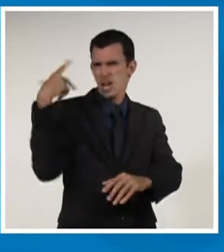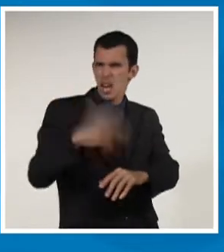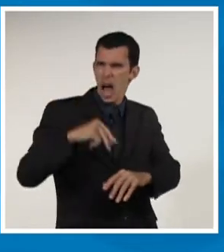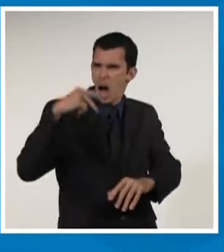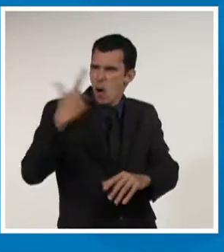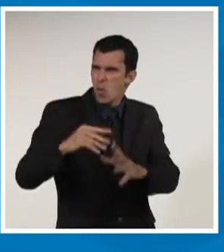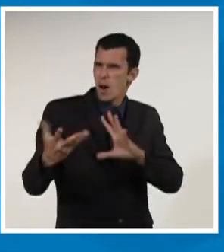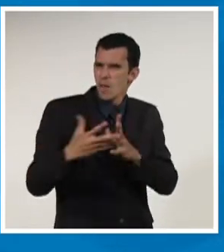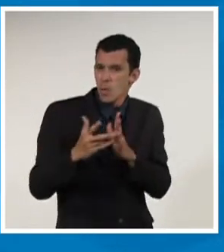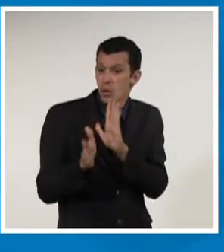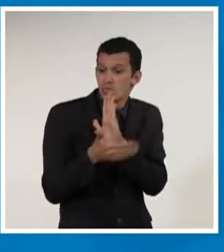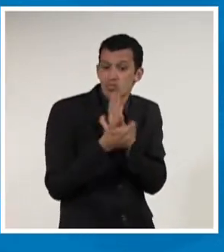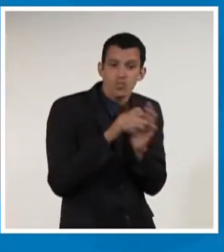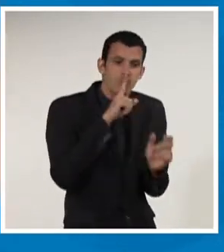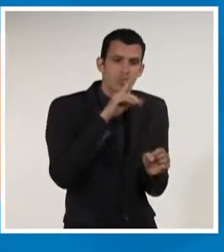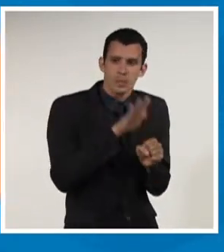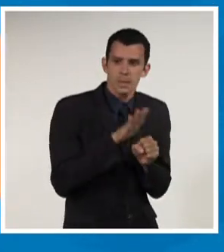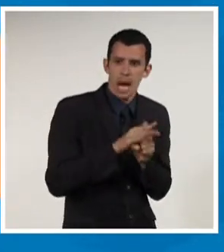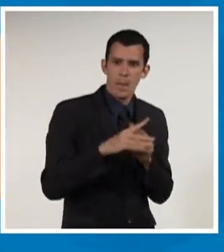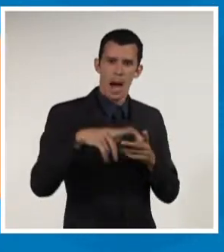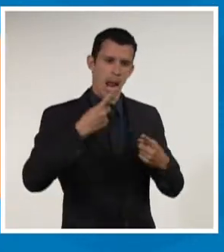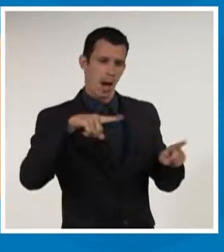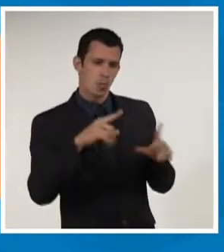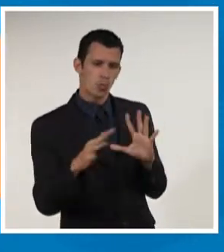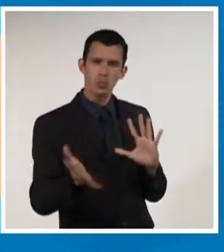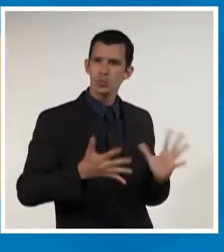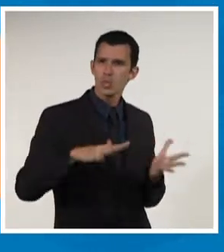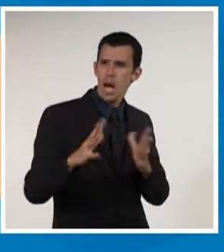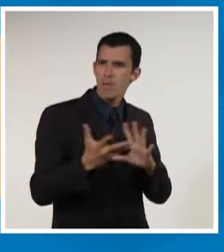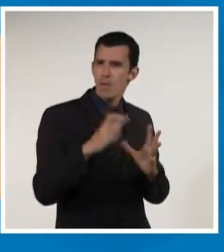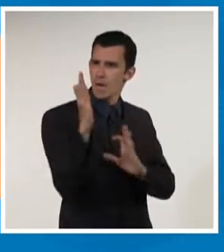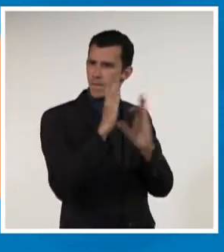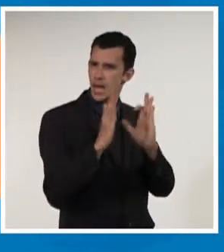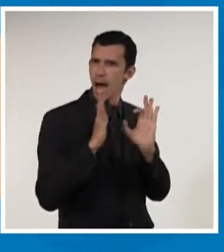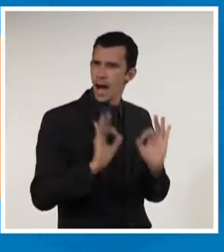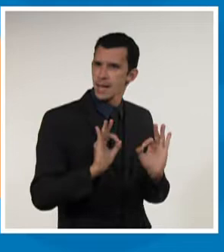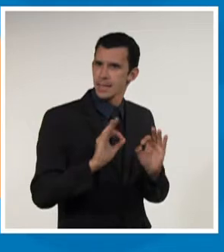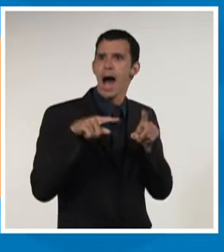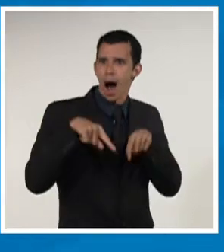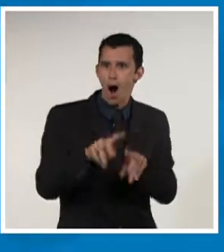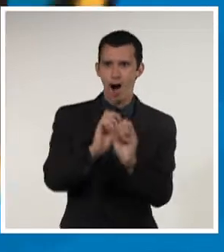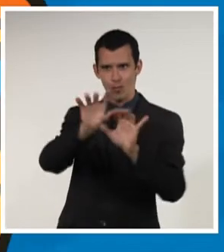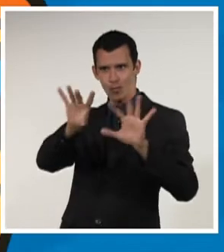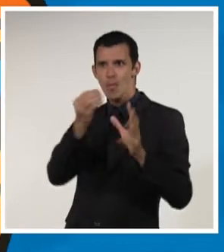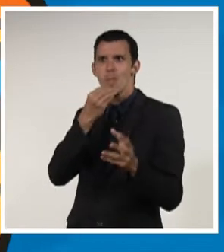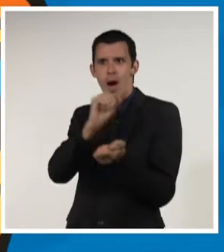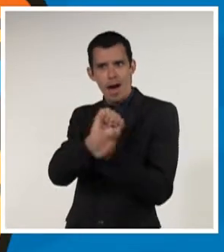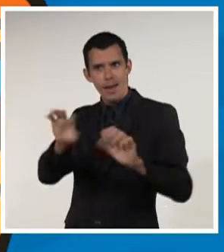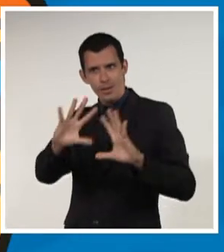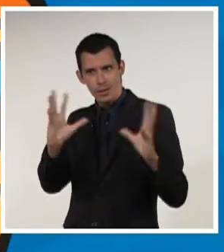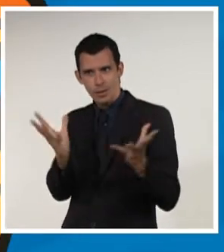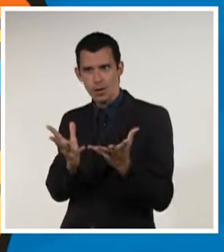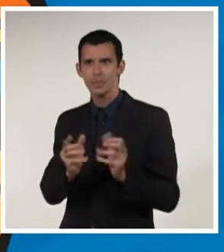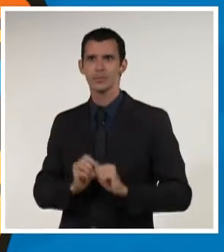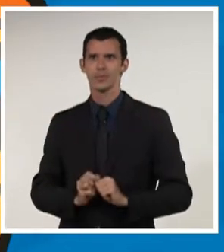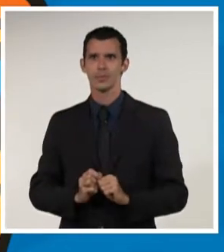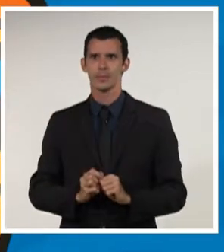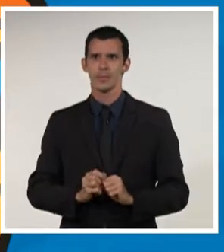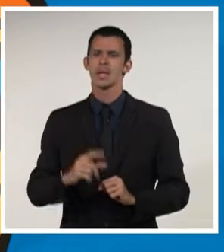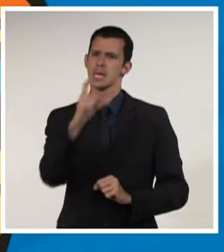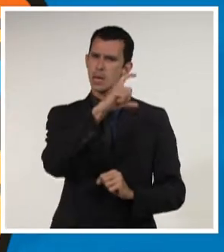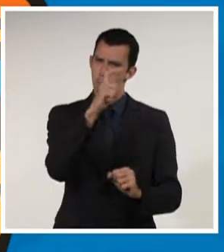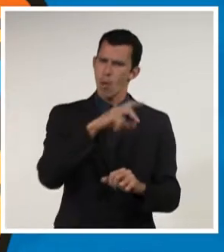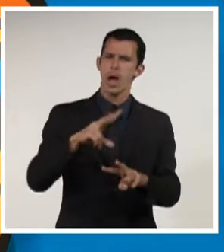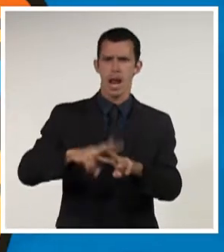río guantánamo cienfuegos camagüey y la habana serán sedes de el evento el 31 de agosto en la fundación